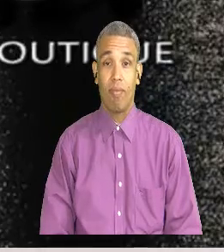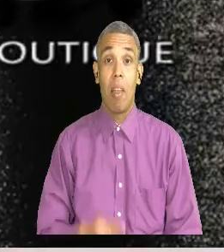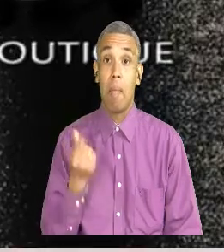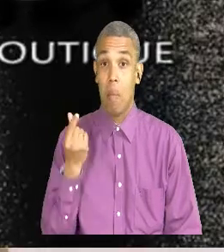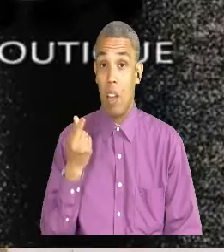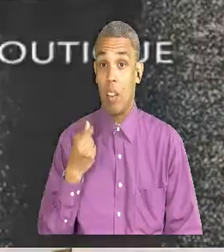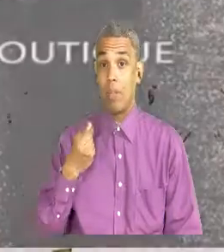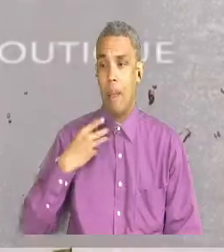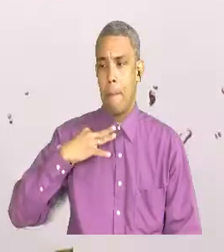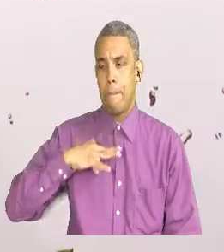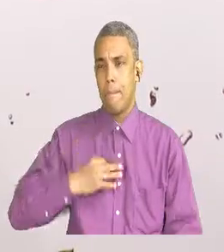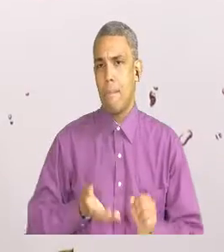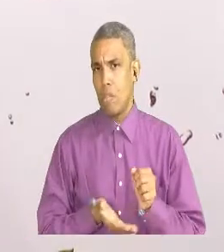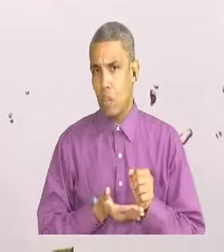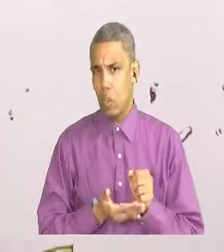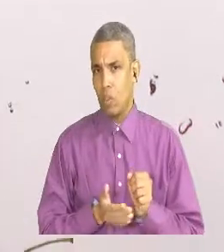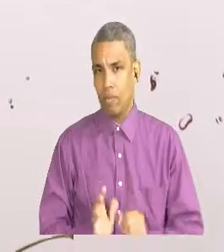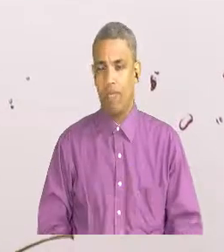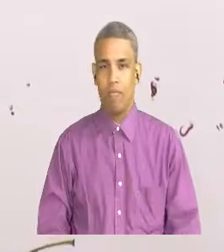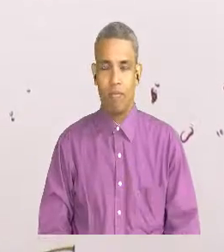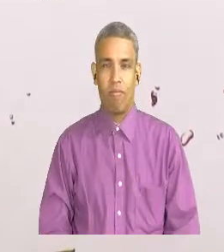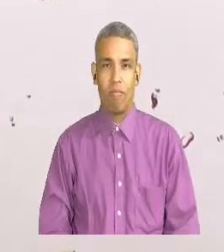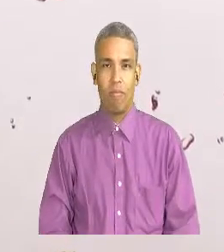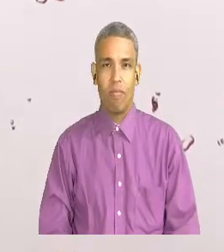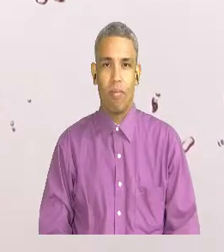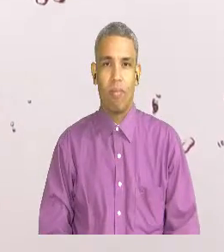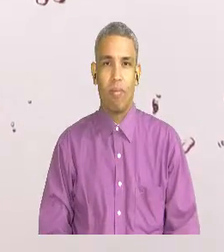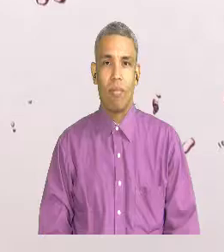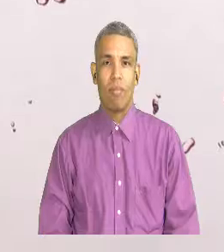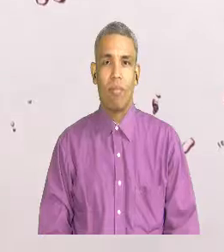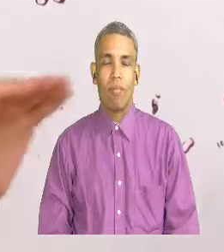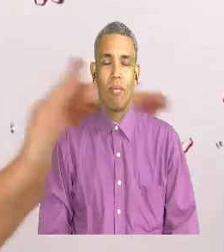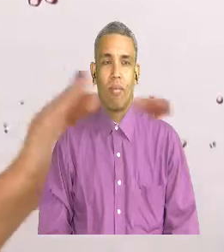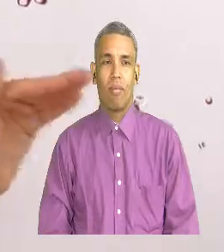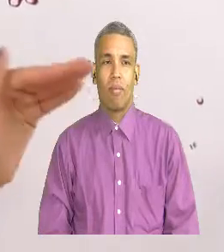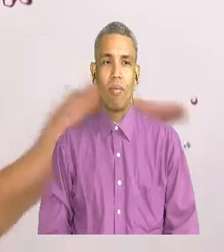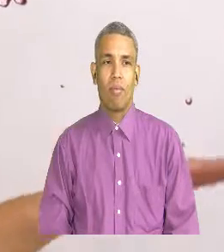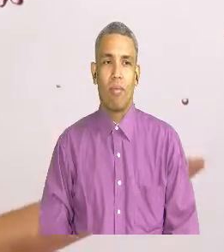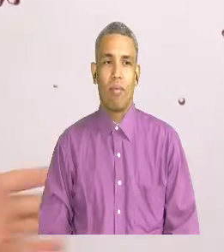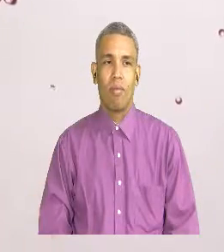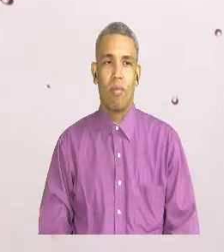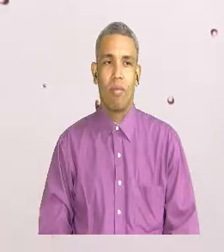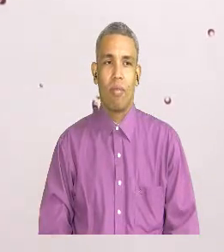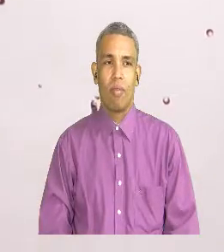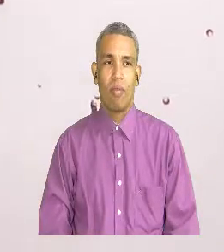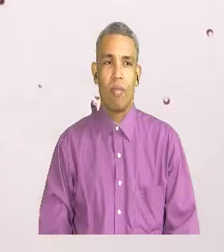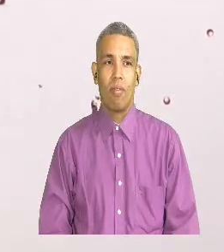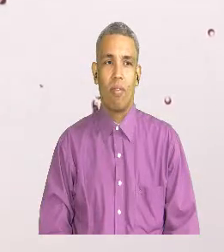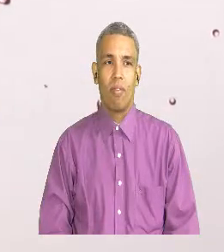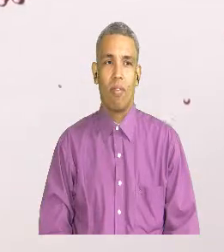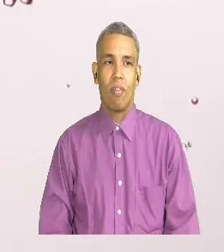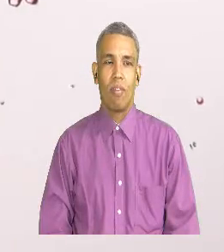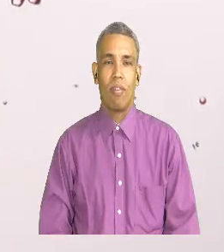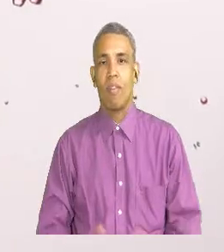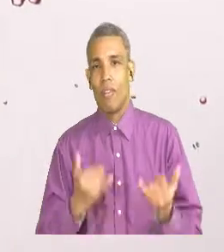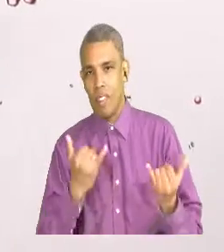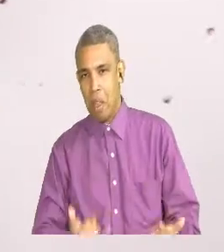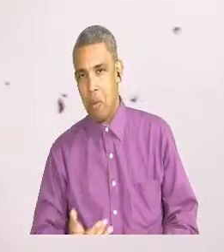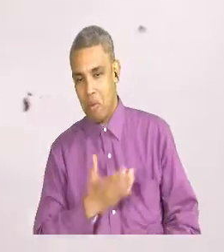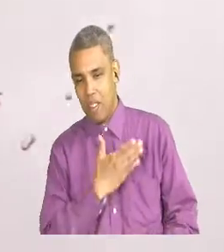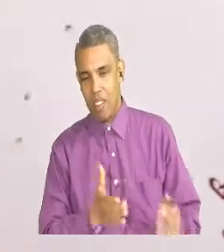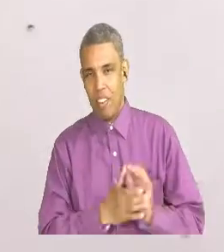que ya saben. Y me voy a trasladar, como siempre me hago, me traslado, me teletransporto, a saludar a mi querido